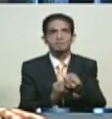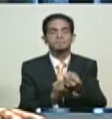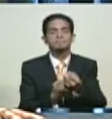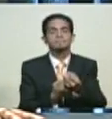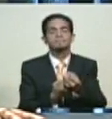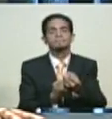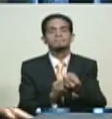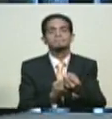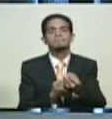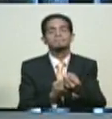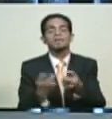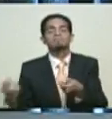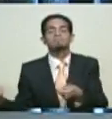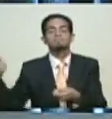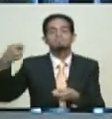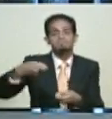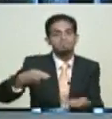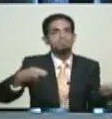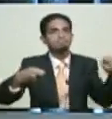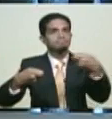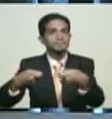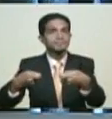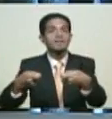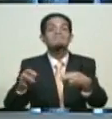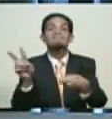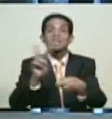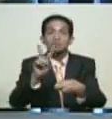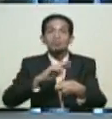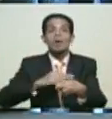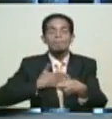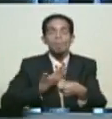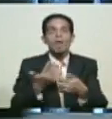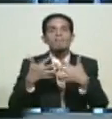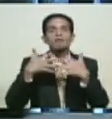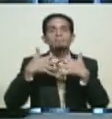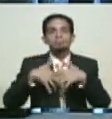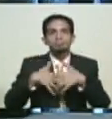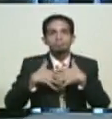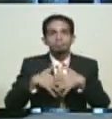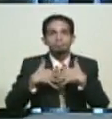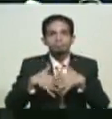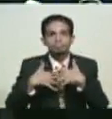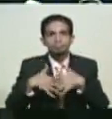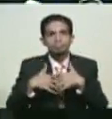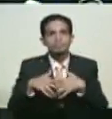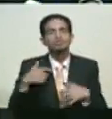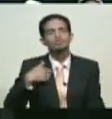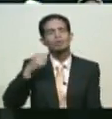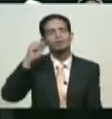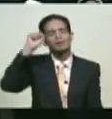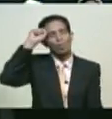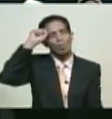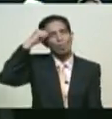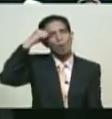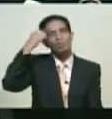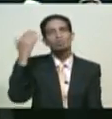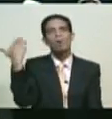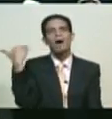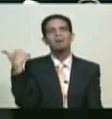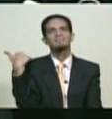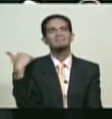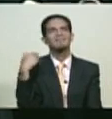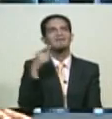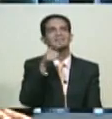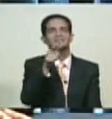mixtas para que venezuela retomen esa capacidad de esa fuerza yo me acuerdo cuando winston estaba en la